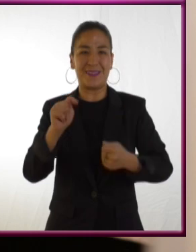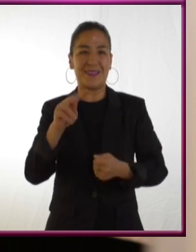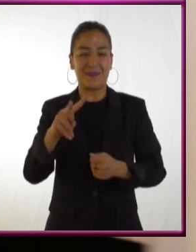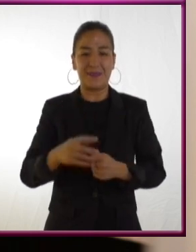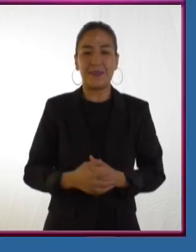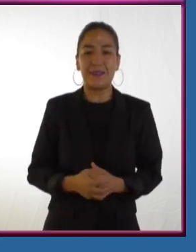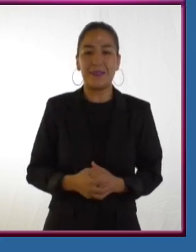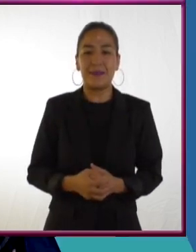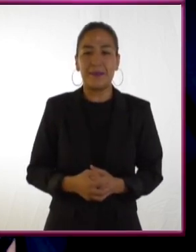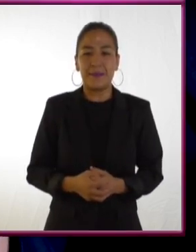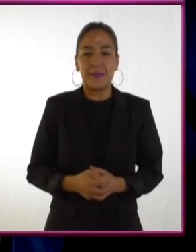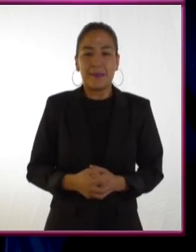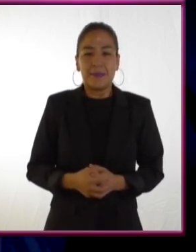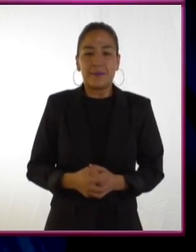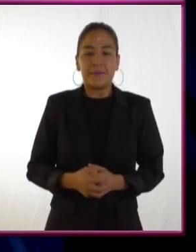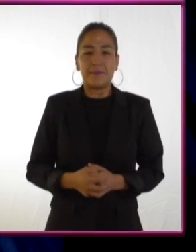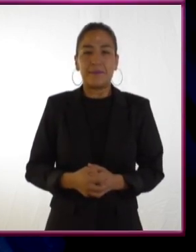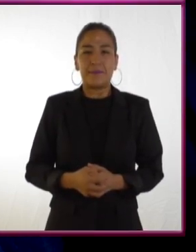es Jóvenes en TV.